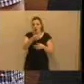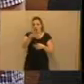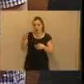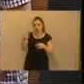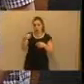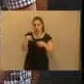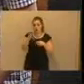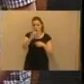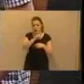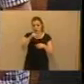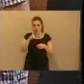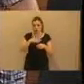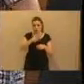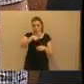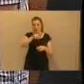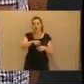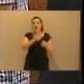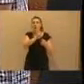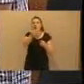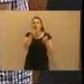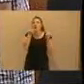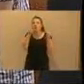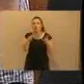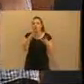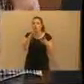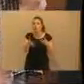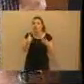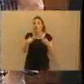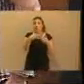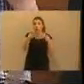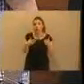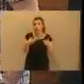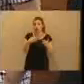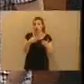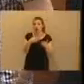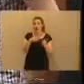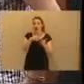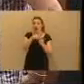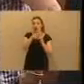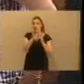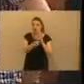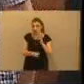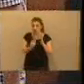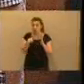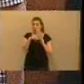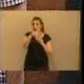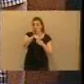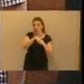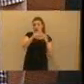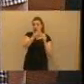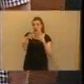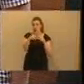cuántos años. También le preguntábamos por qué no son públicos los cuadros de amortización de cada uno de los componentes de la deuda asturiana. No es la primera